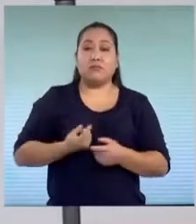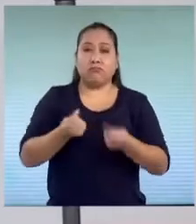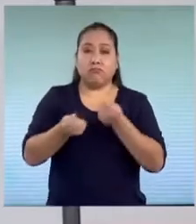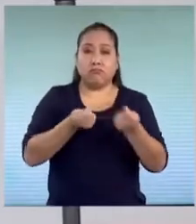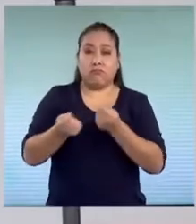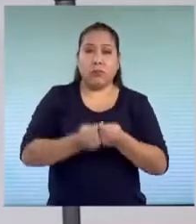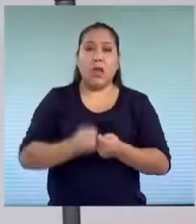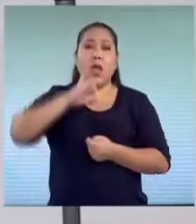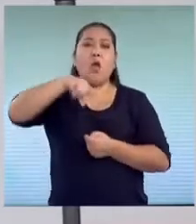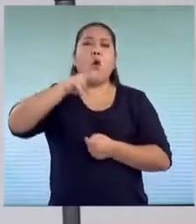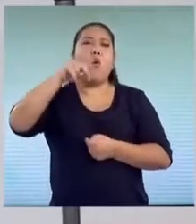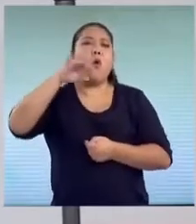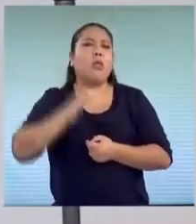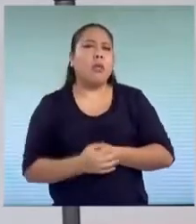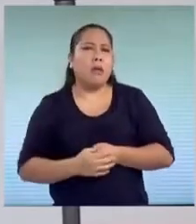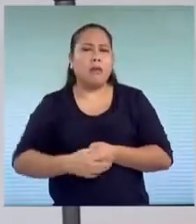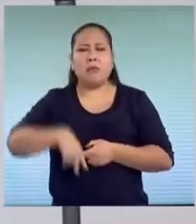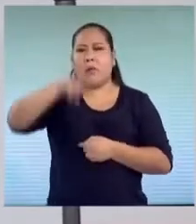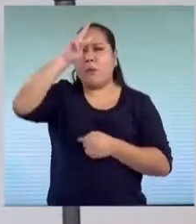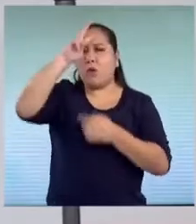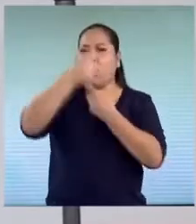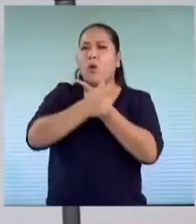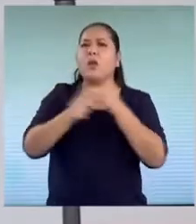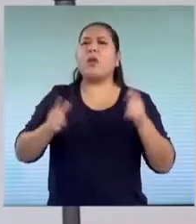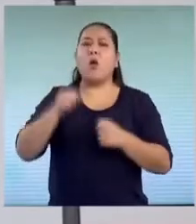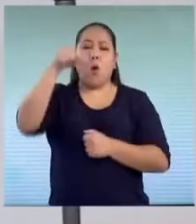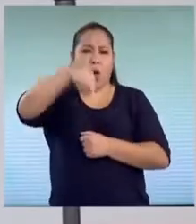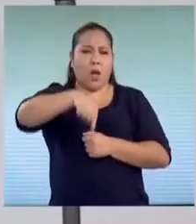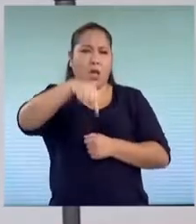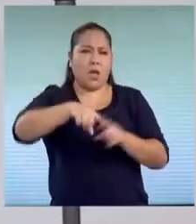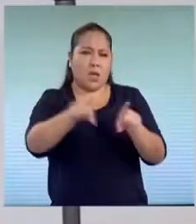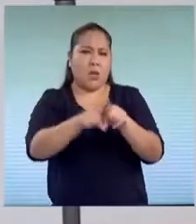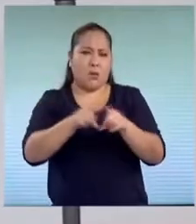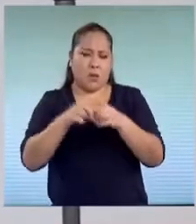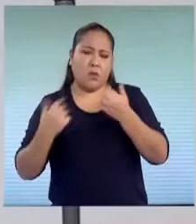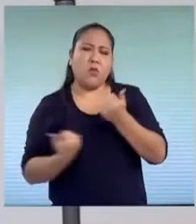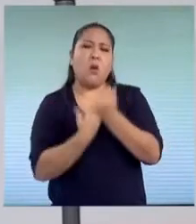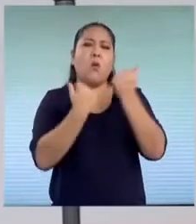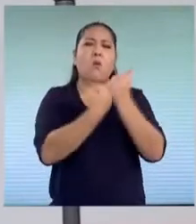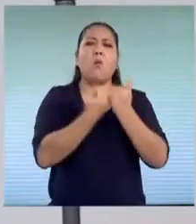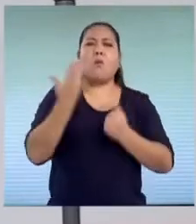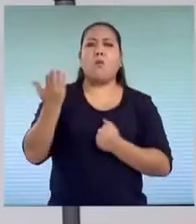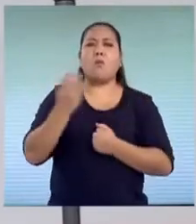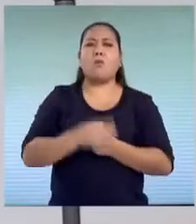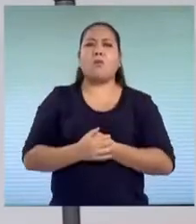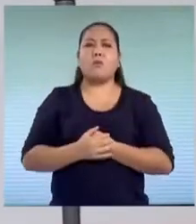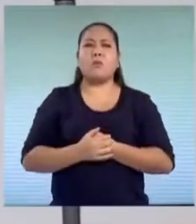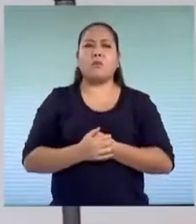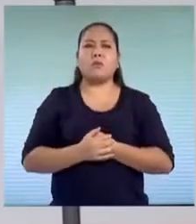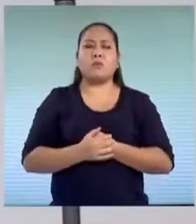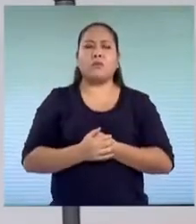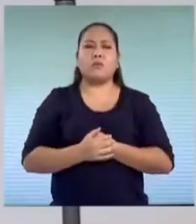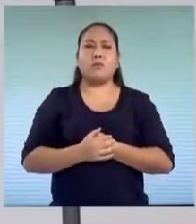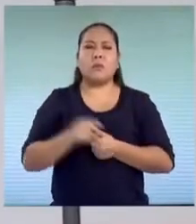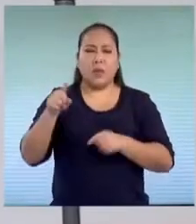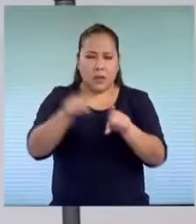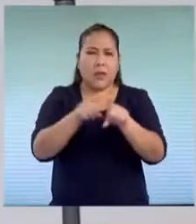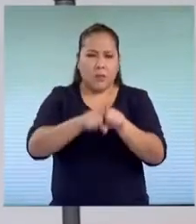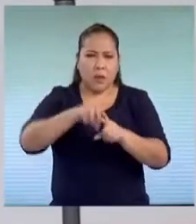gobiernos regionales en Junín de Perú Libre, o aquí también de su aliado, del MAS. Y hay que decirlo